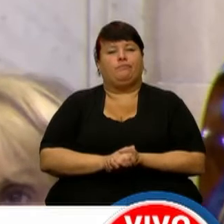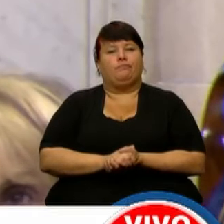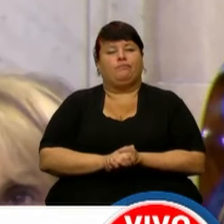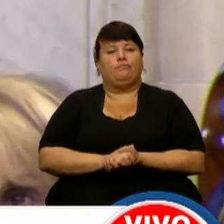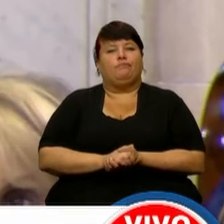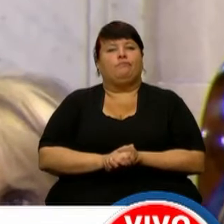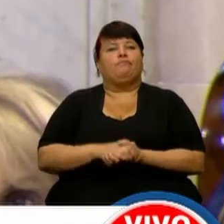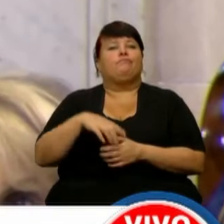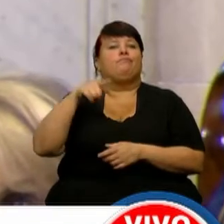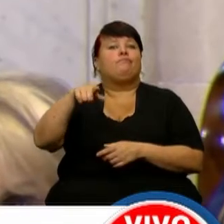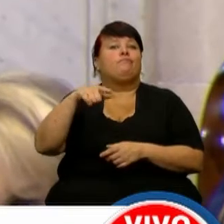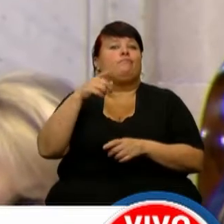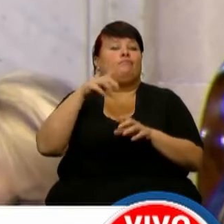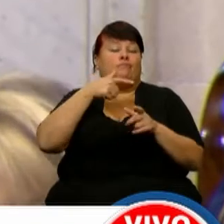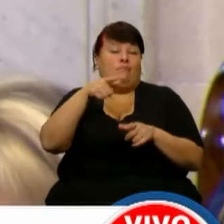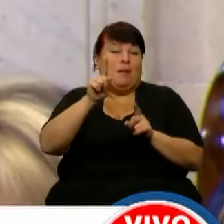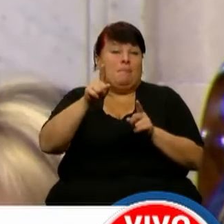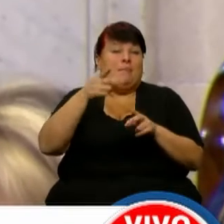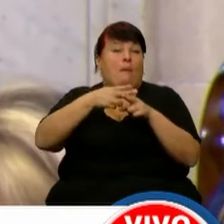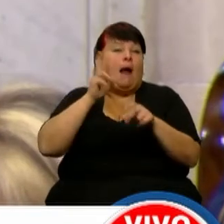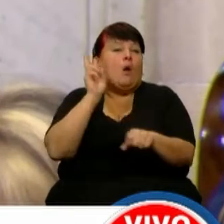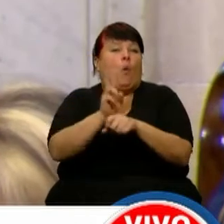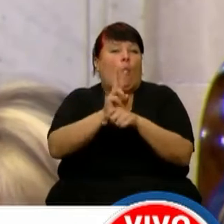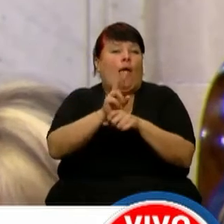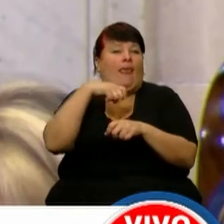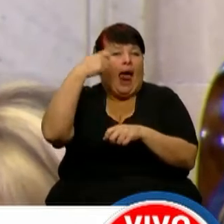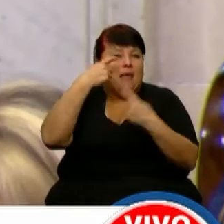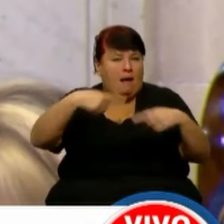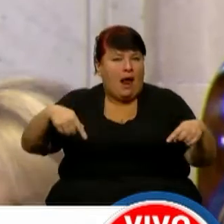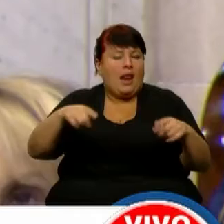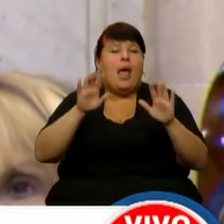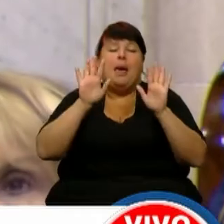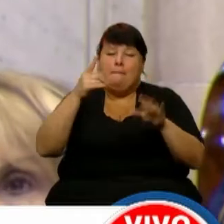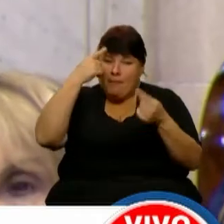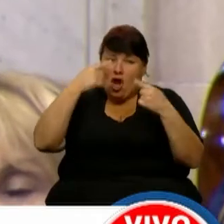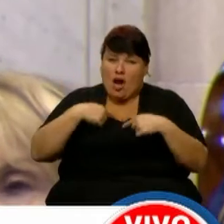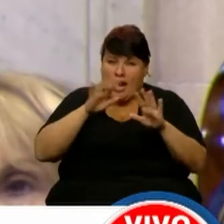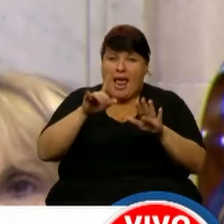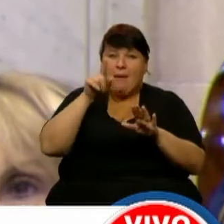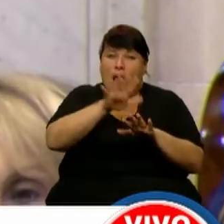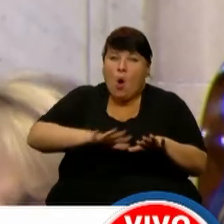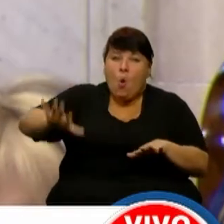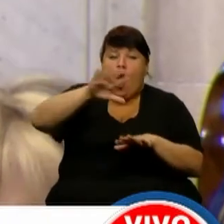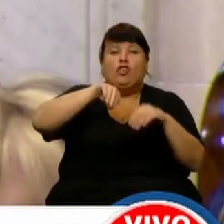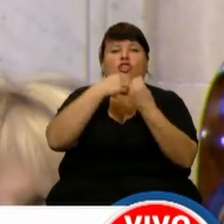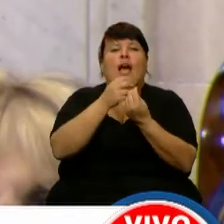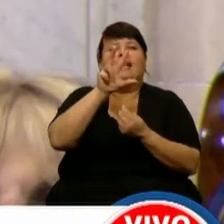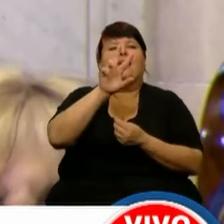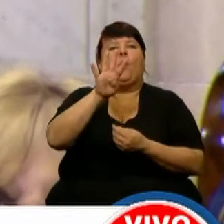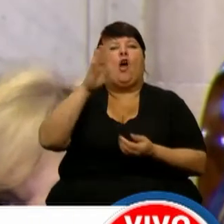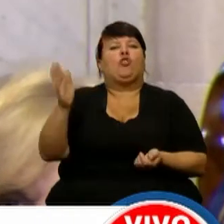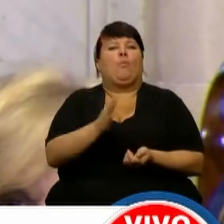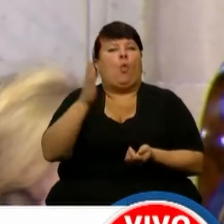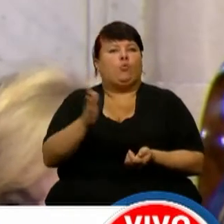de que son protegidos por dicho parque. Y créanme que en toda esa zona hay 34